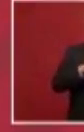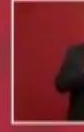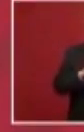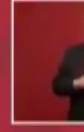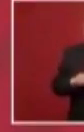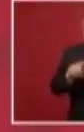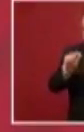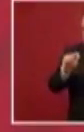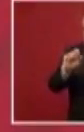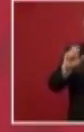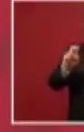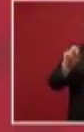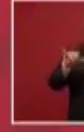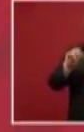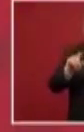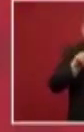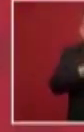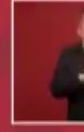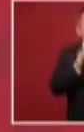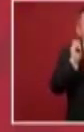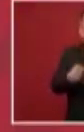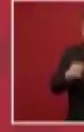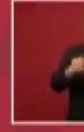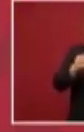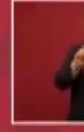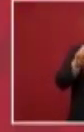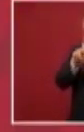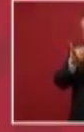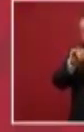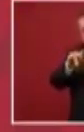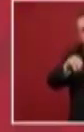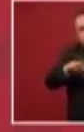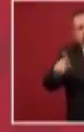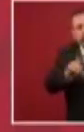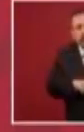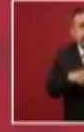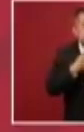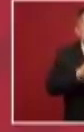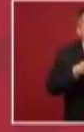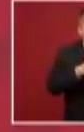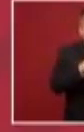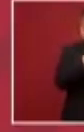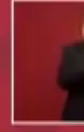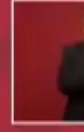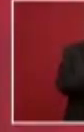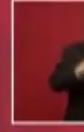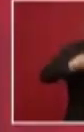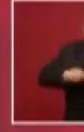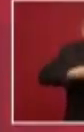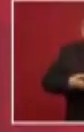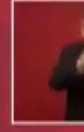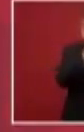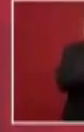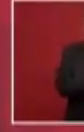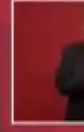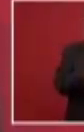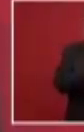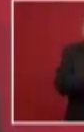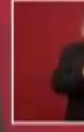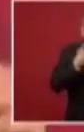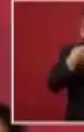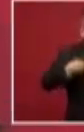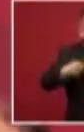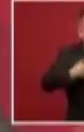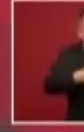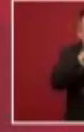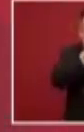técnico me refiero al manejo integral de una epidemia como un fenómeno social. El primero es que es una persona. Y como persona hay que